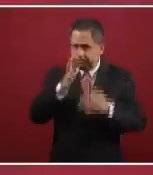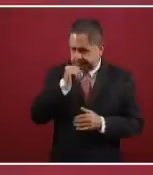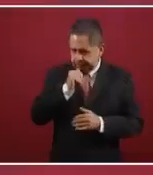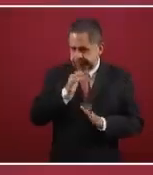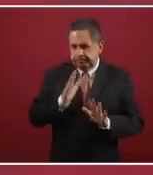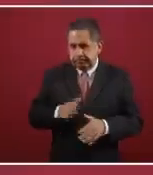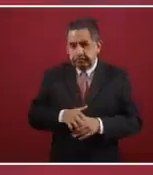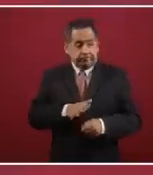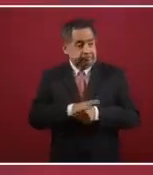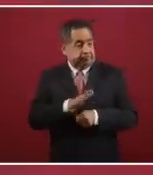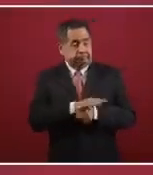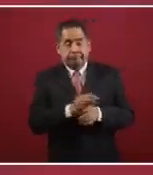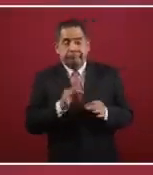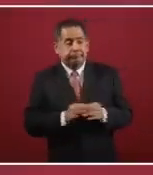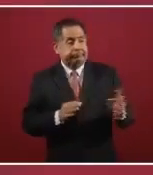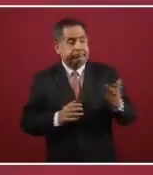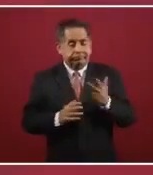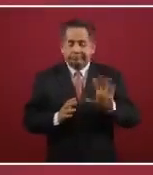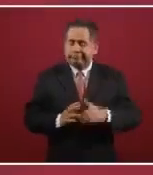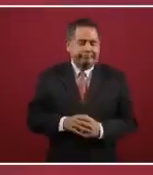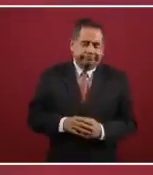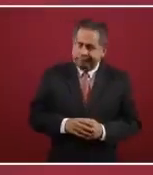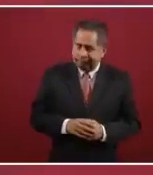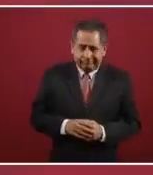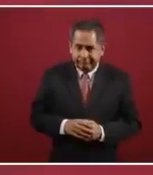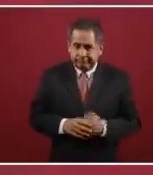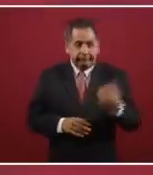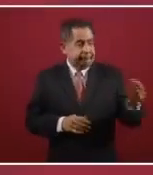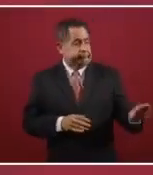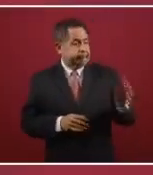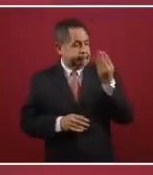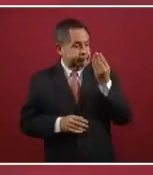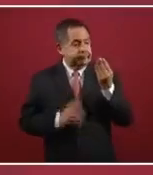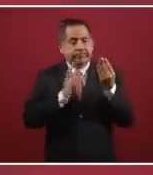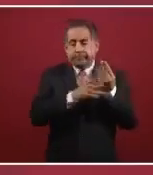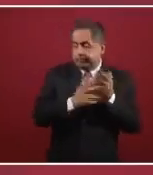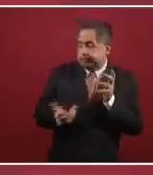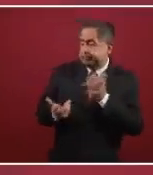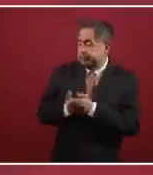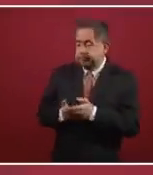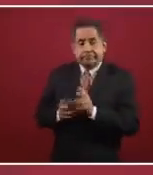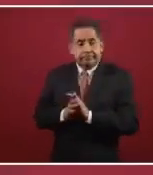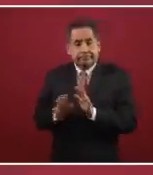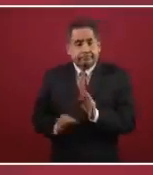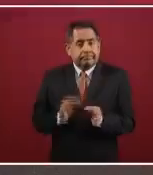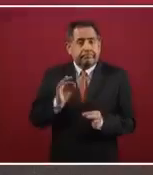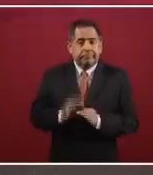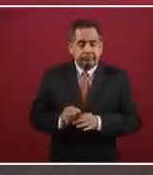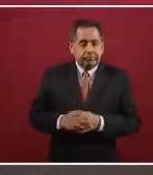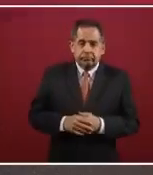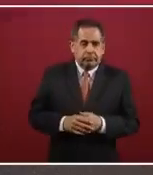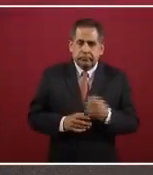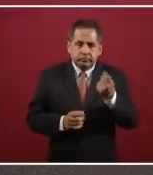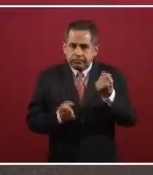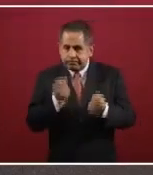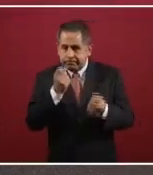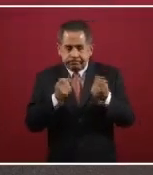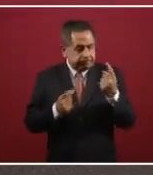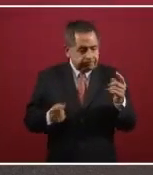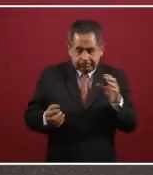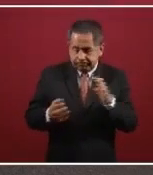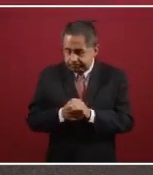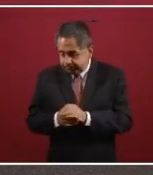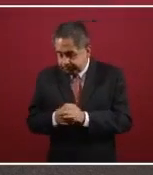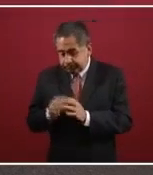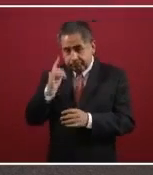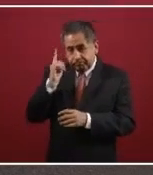no necesariamente, quiero decirlo, esos datos que han habido alguna coincidencia en la huella dactilar permiten la